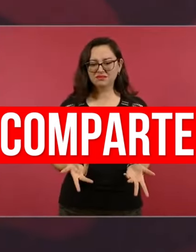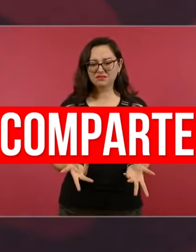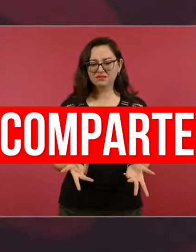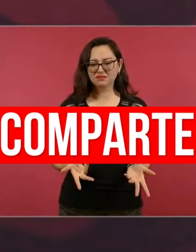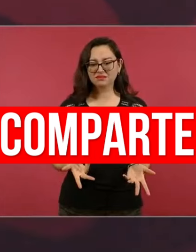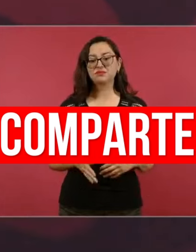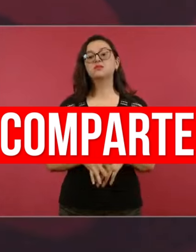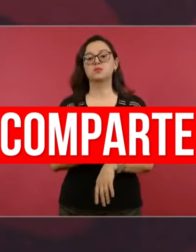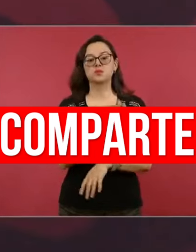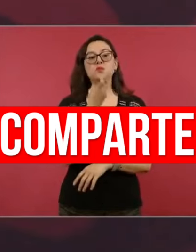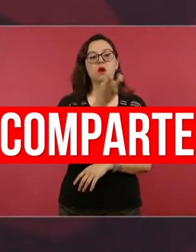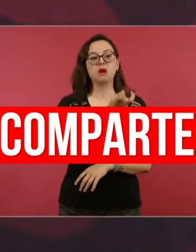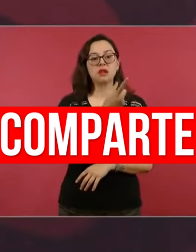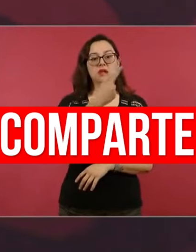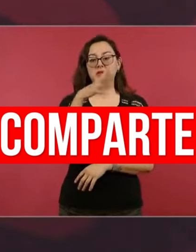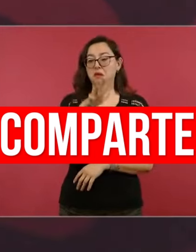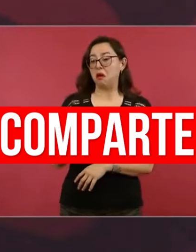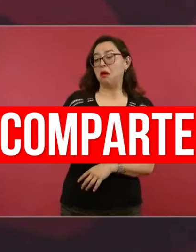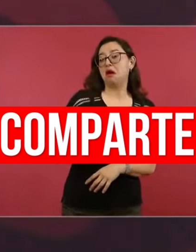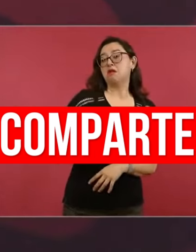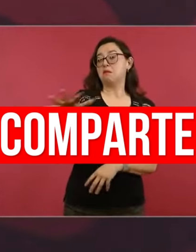ante el pueblo de México.